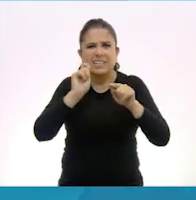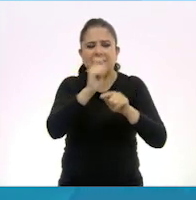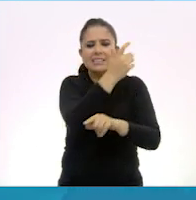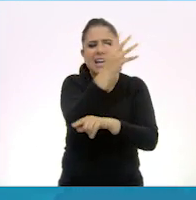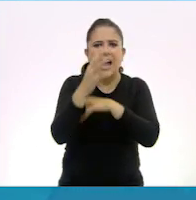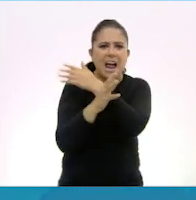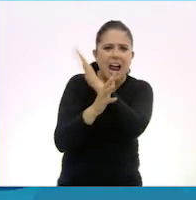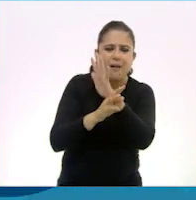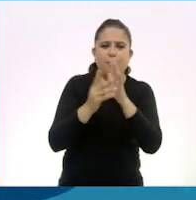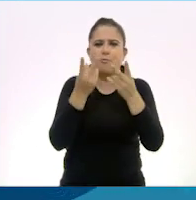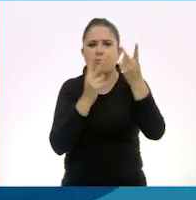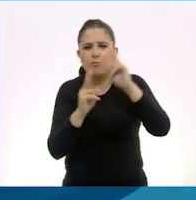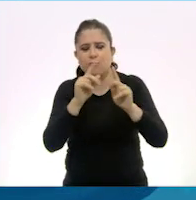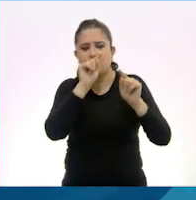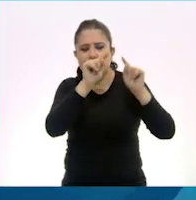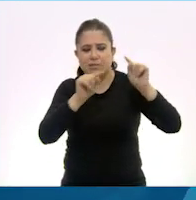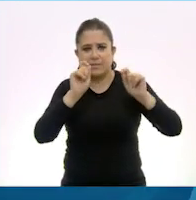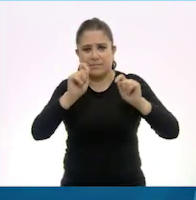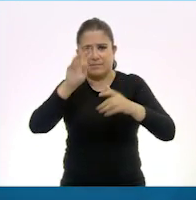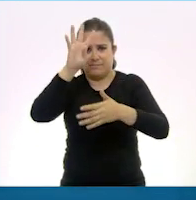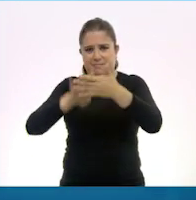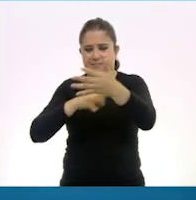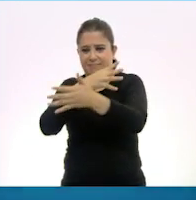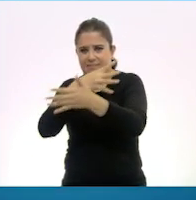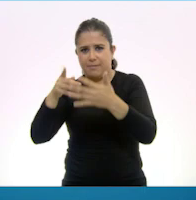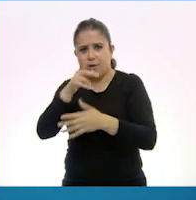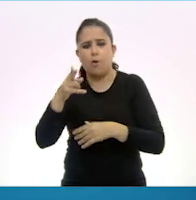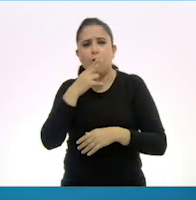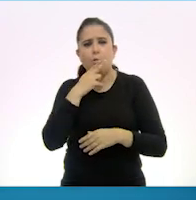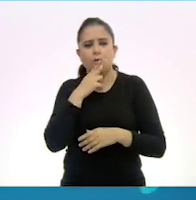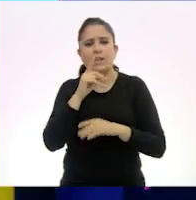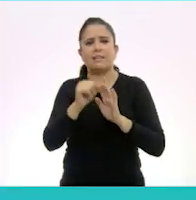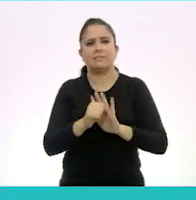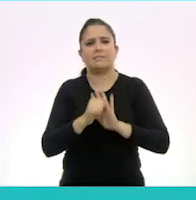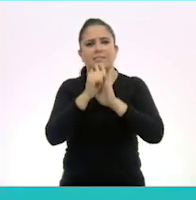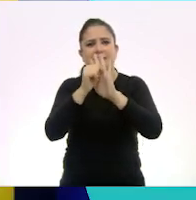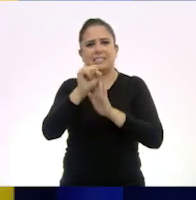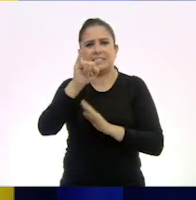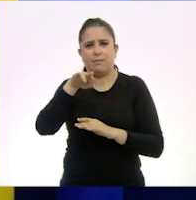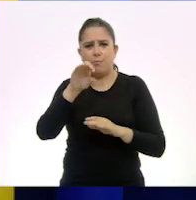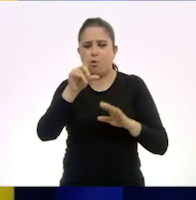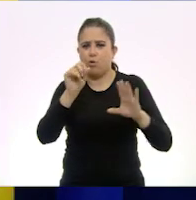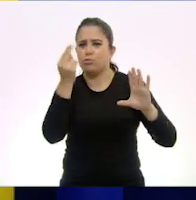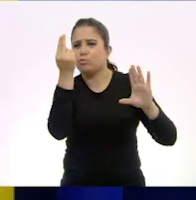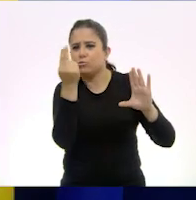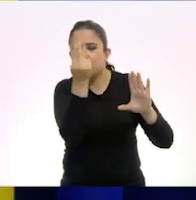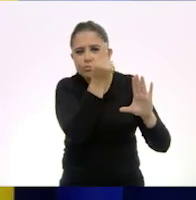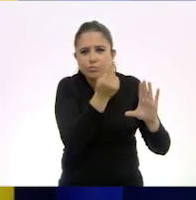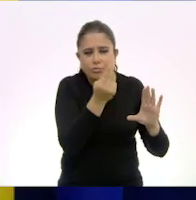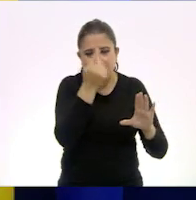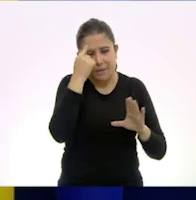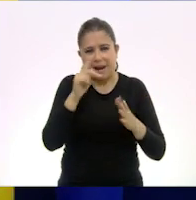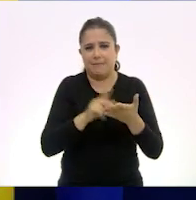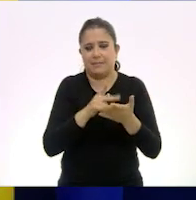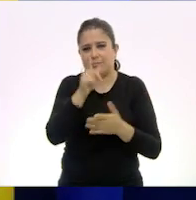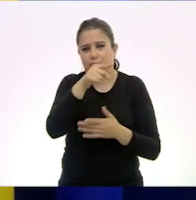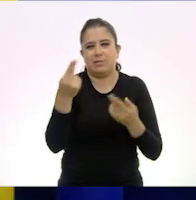corresponde, de acuerdo con la siguiente tabla. Puedes usar los símbolos tantas veces como lo requieras.